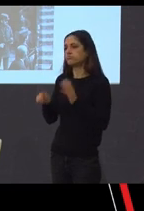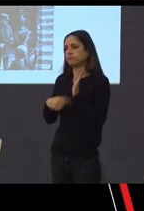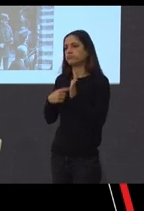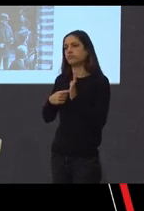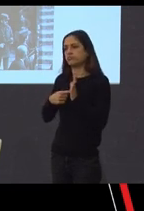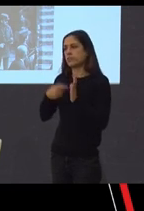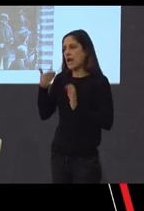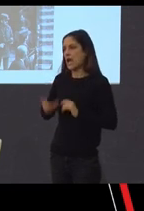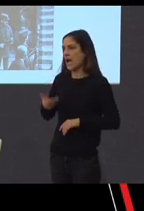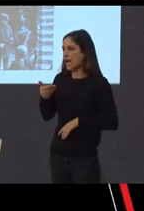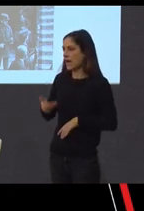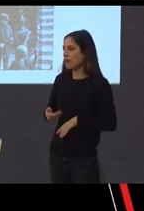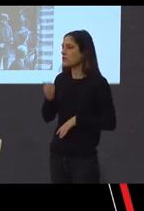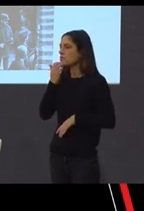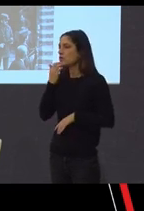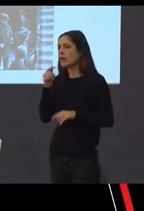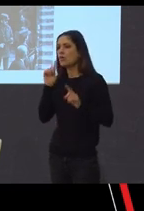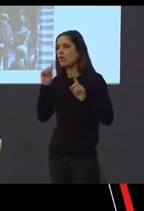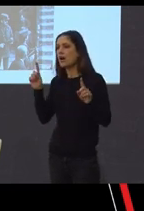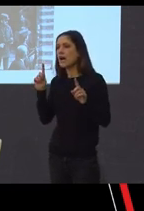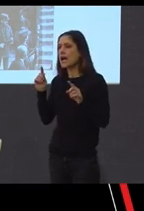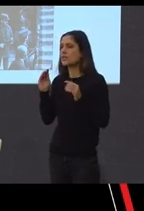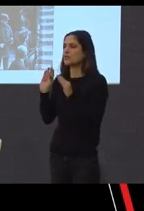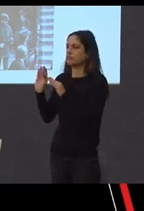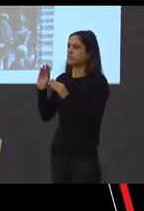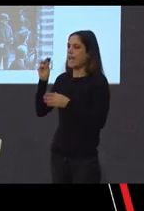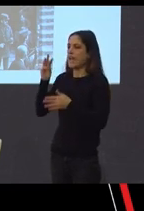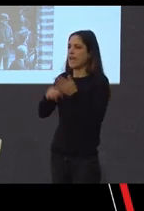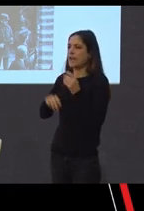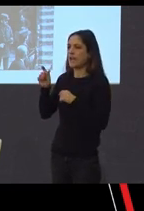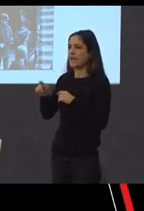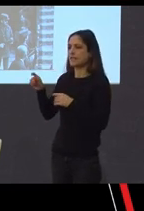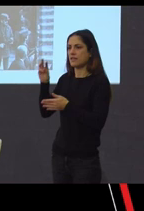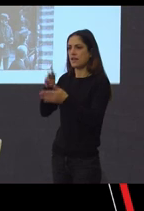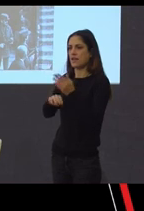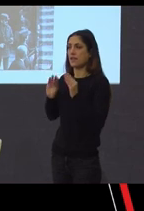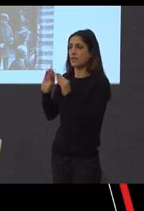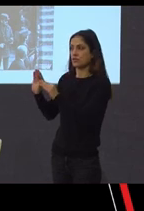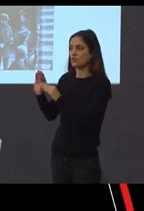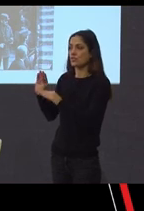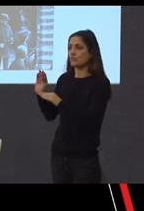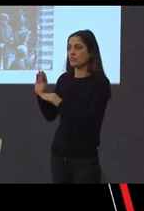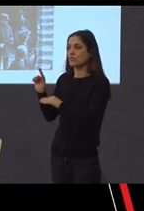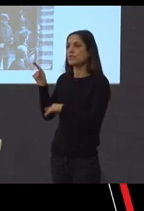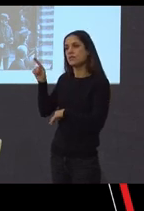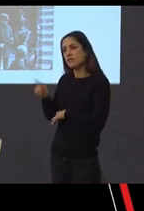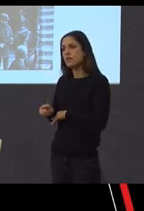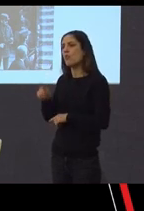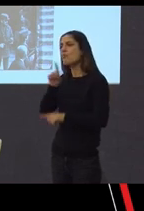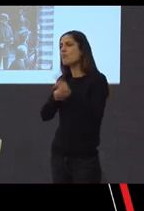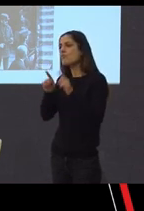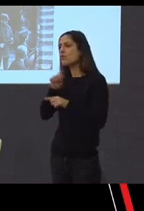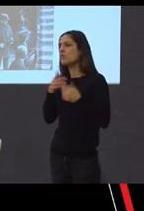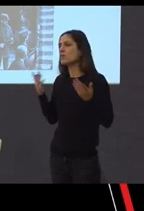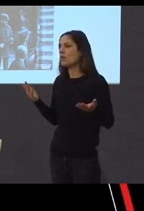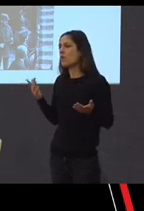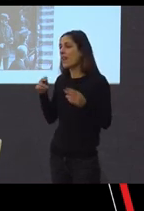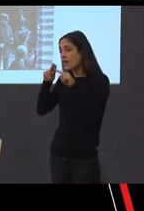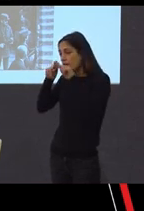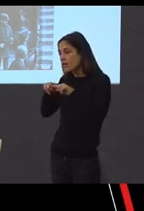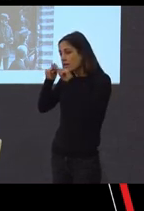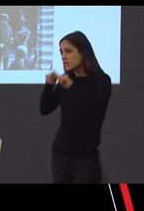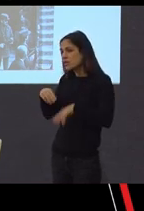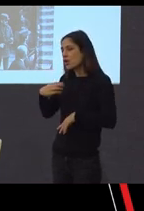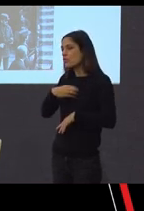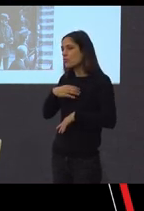caso dos catalás. E o problema é que non se pode investigar, que houve un xuicio que foi un consello